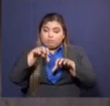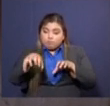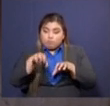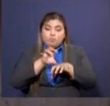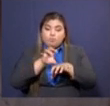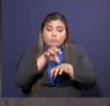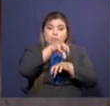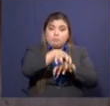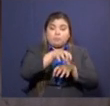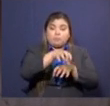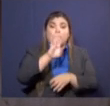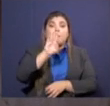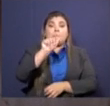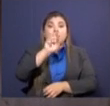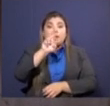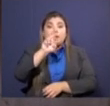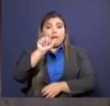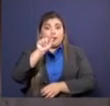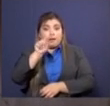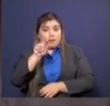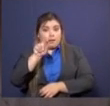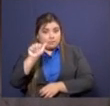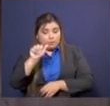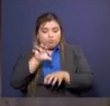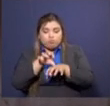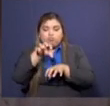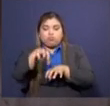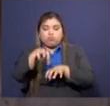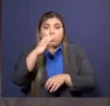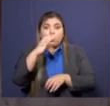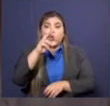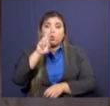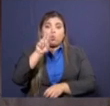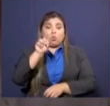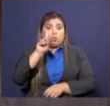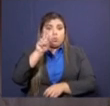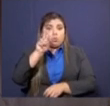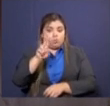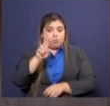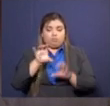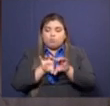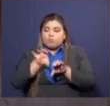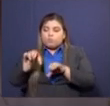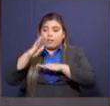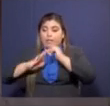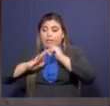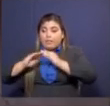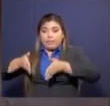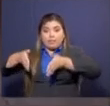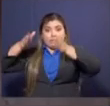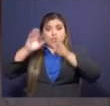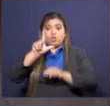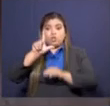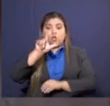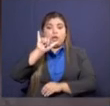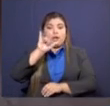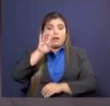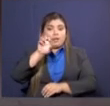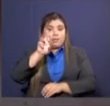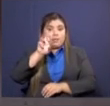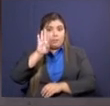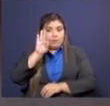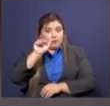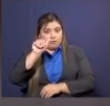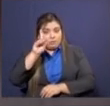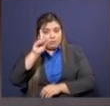Barraza, Curundú, Los Libertadores, Tuira y Chucunaque,